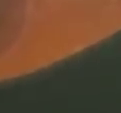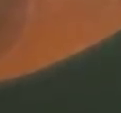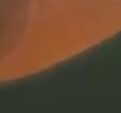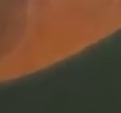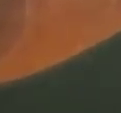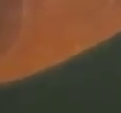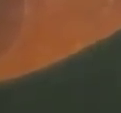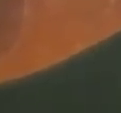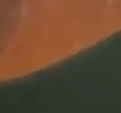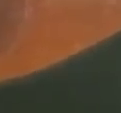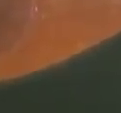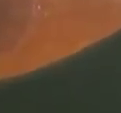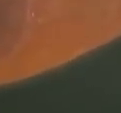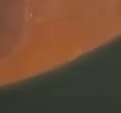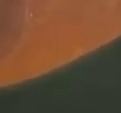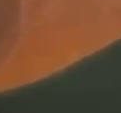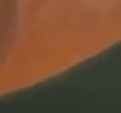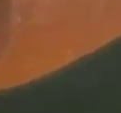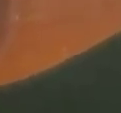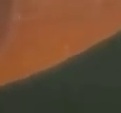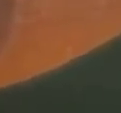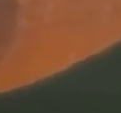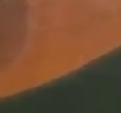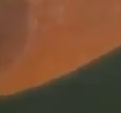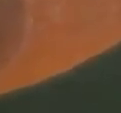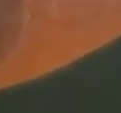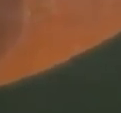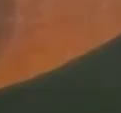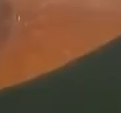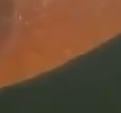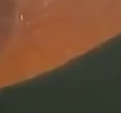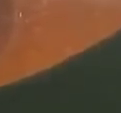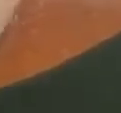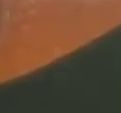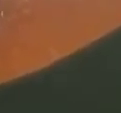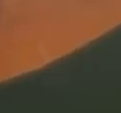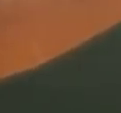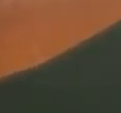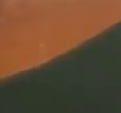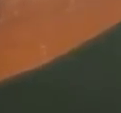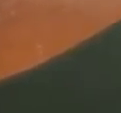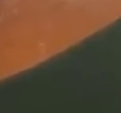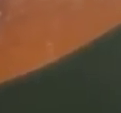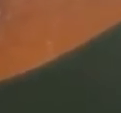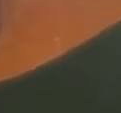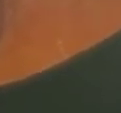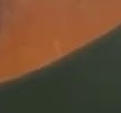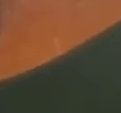Thank you.